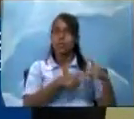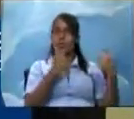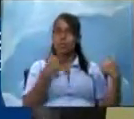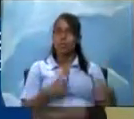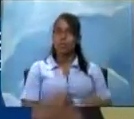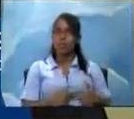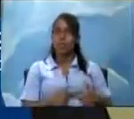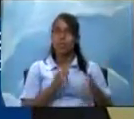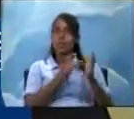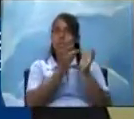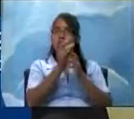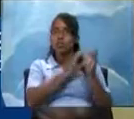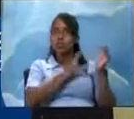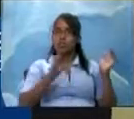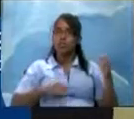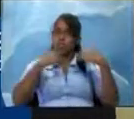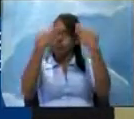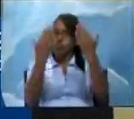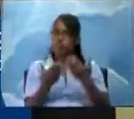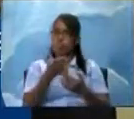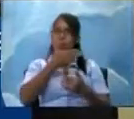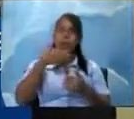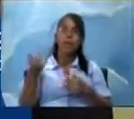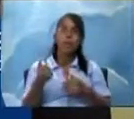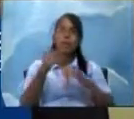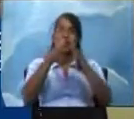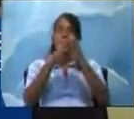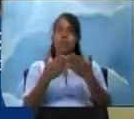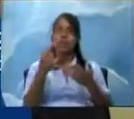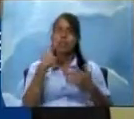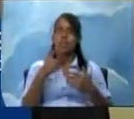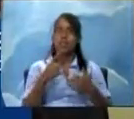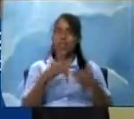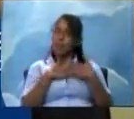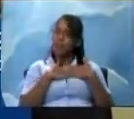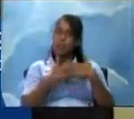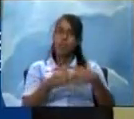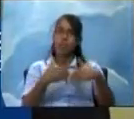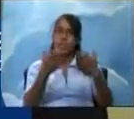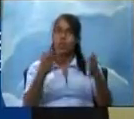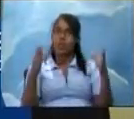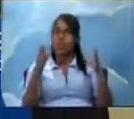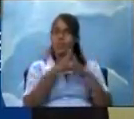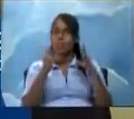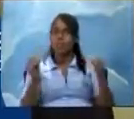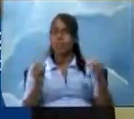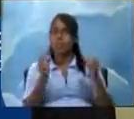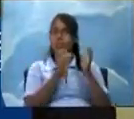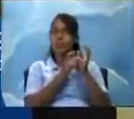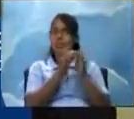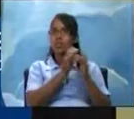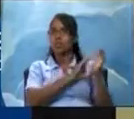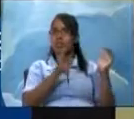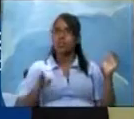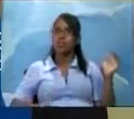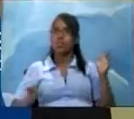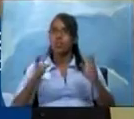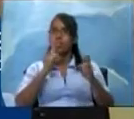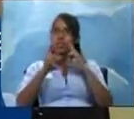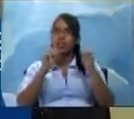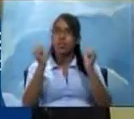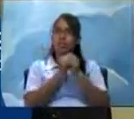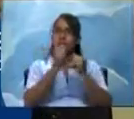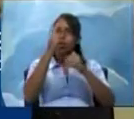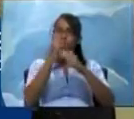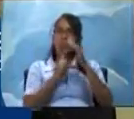corazón. Jesucristo nos dio ejemplo. Y la Biblia dice: ejemplos os he dado en todo. Jesucristo se